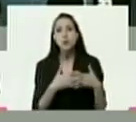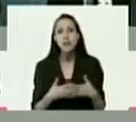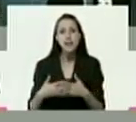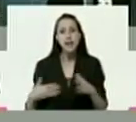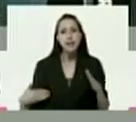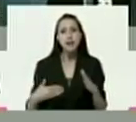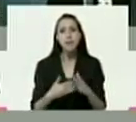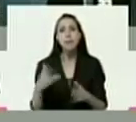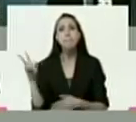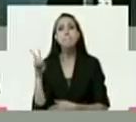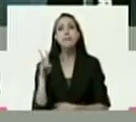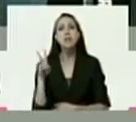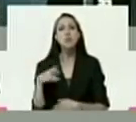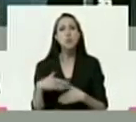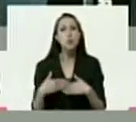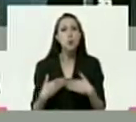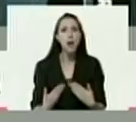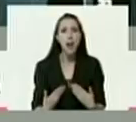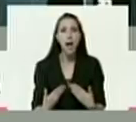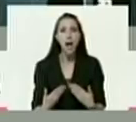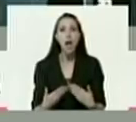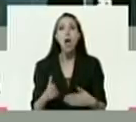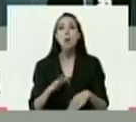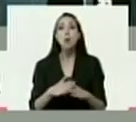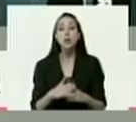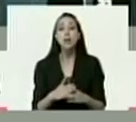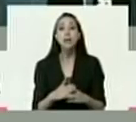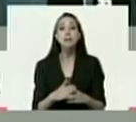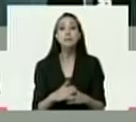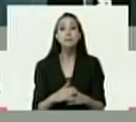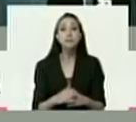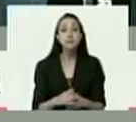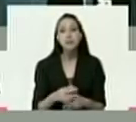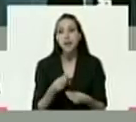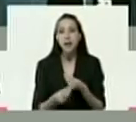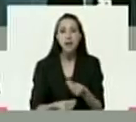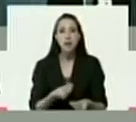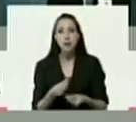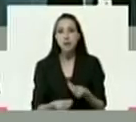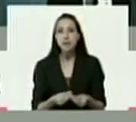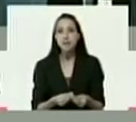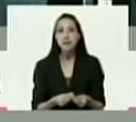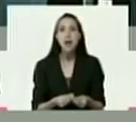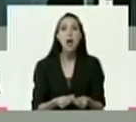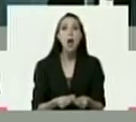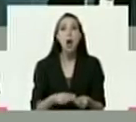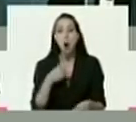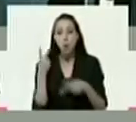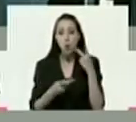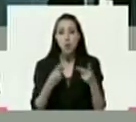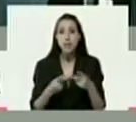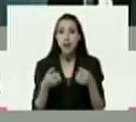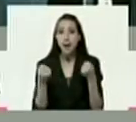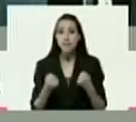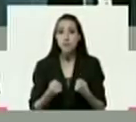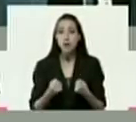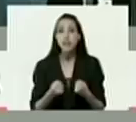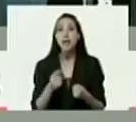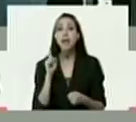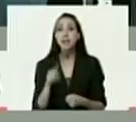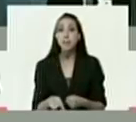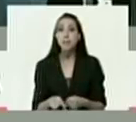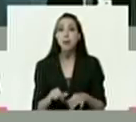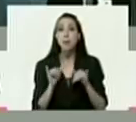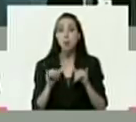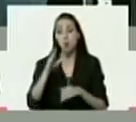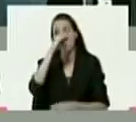Venezuela? Ya que, por una parte, era considerado partidario de una política dura, pero por otra, el propio Donald